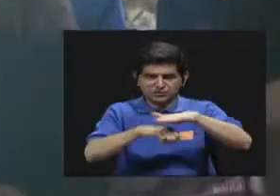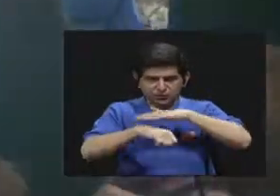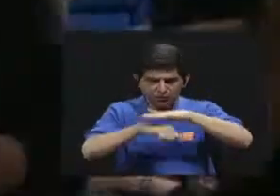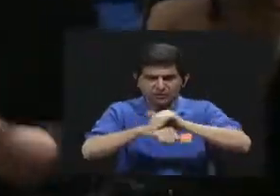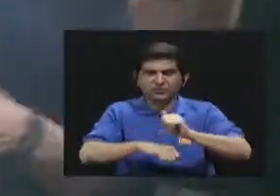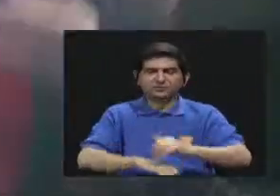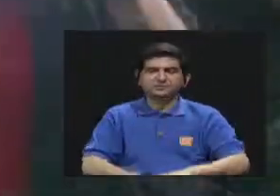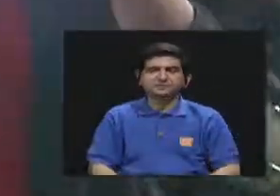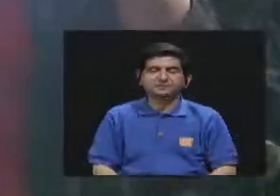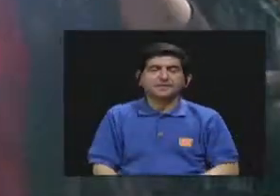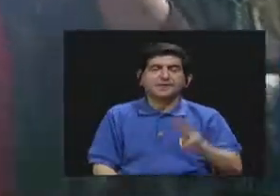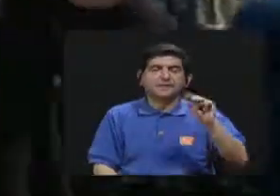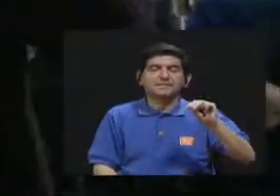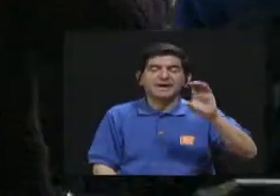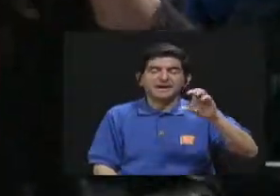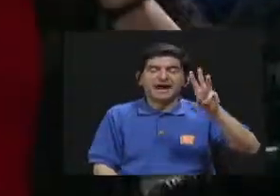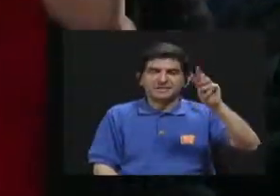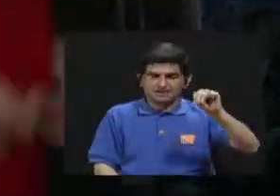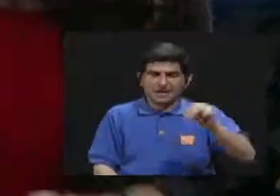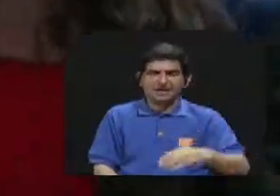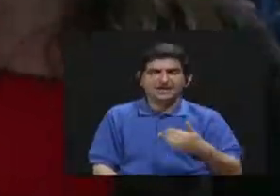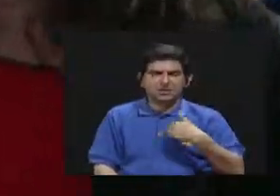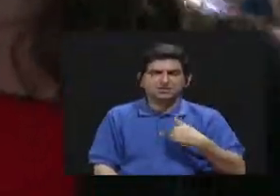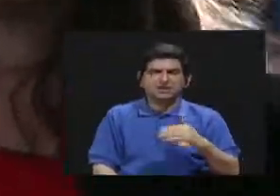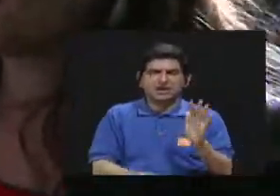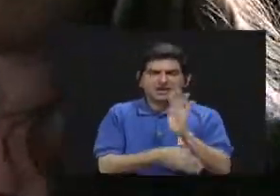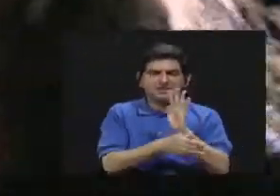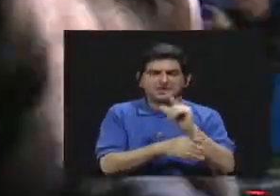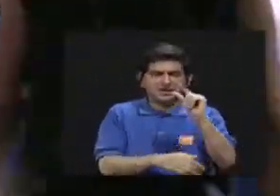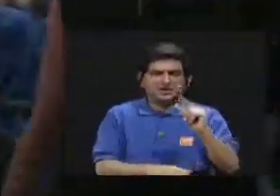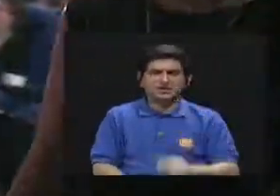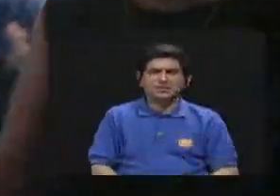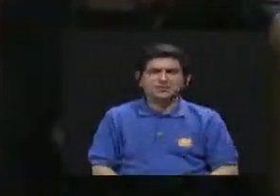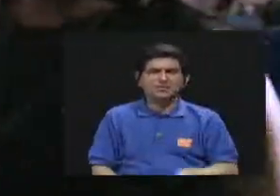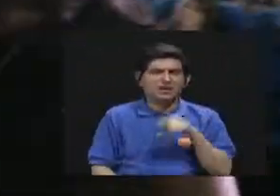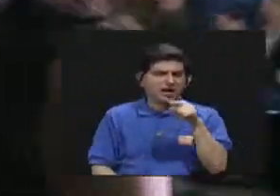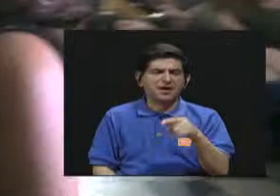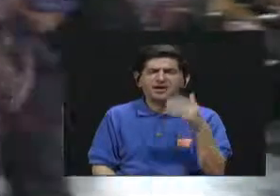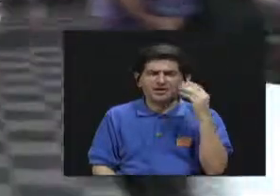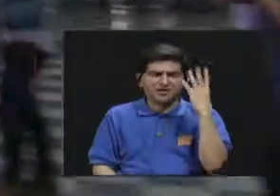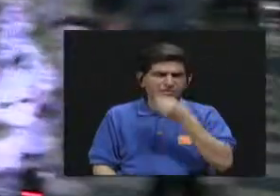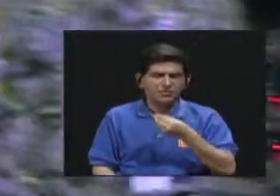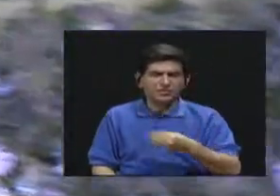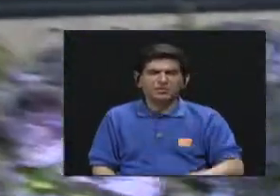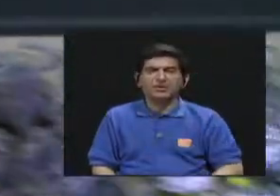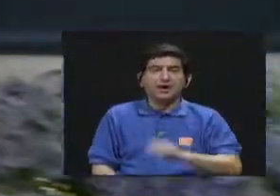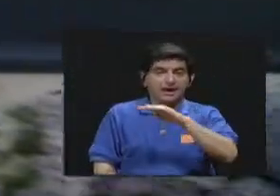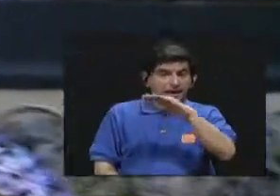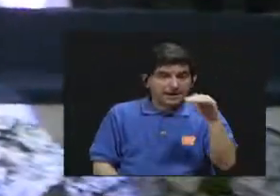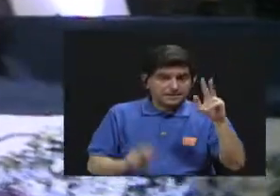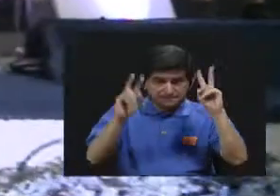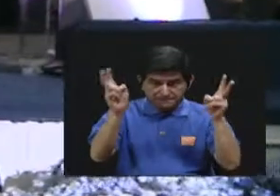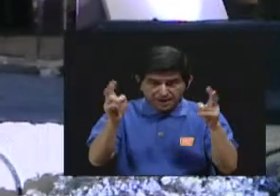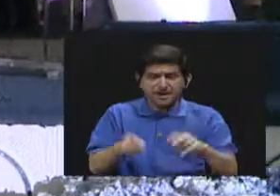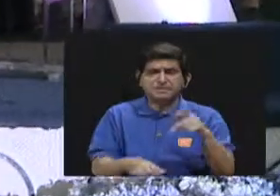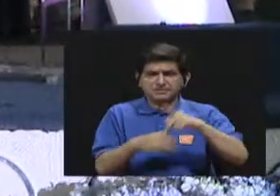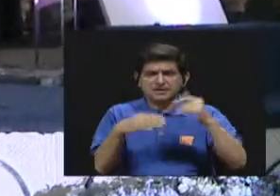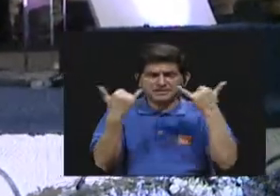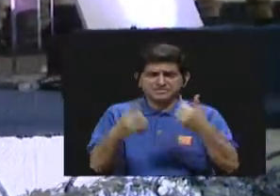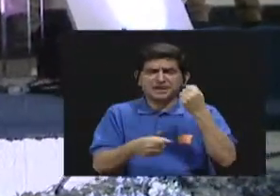Mari Carmen Merino tiene un corto muy lindo que se llama El Mar. Y ha participado también en algunas producciones